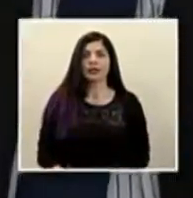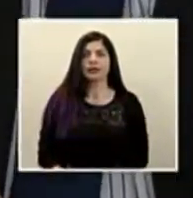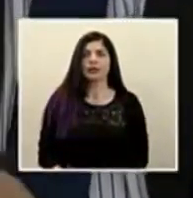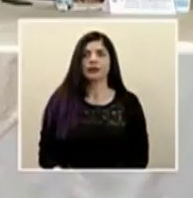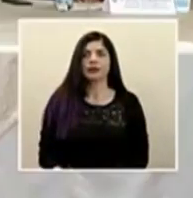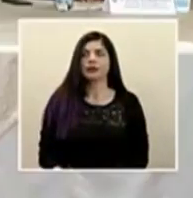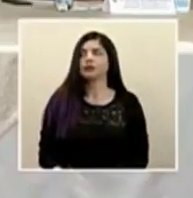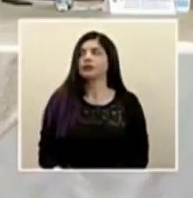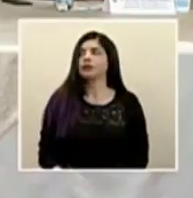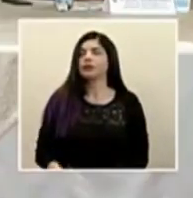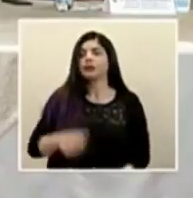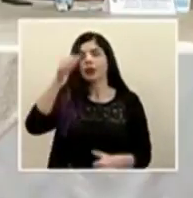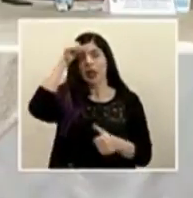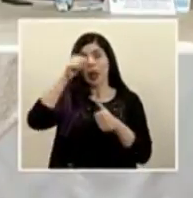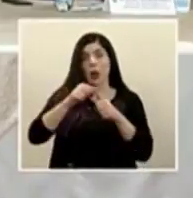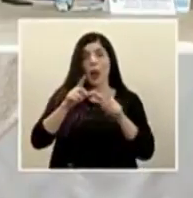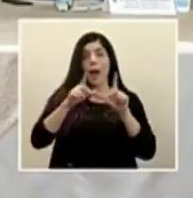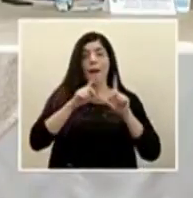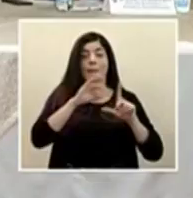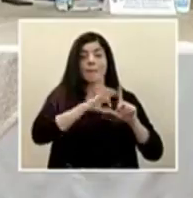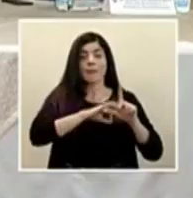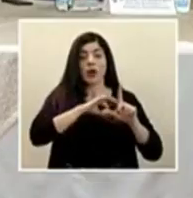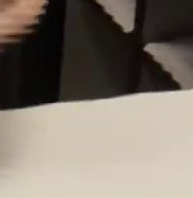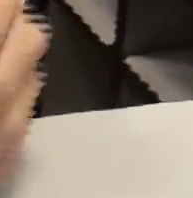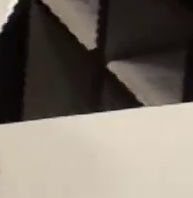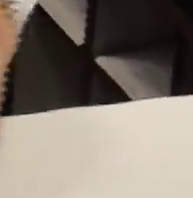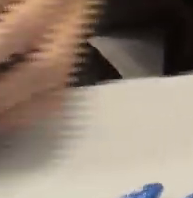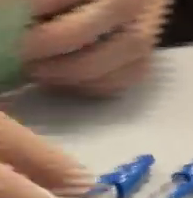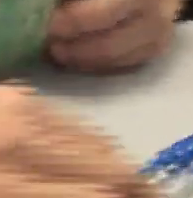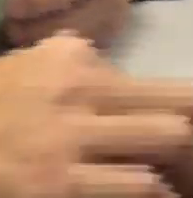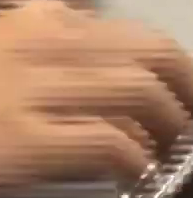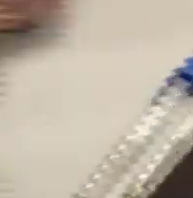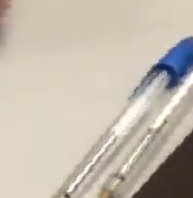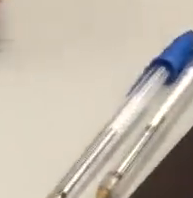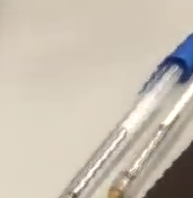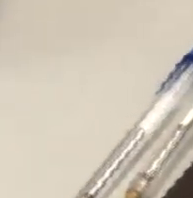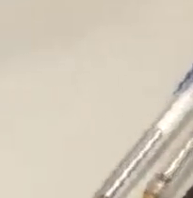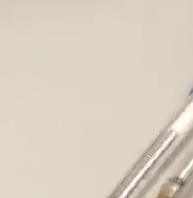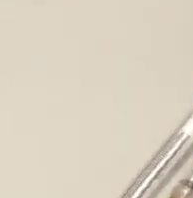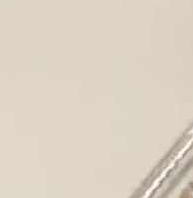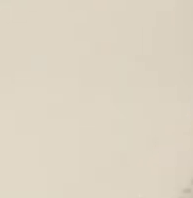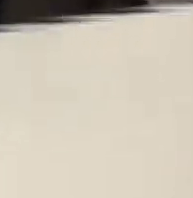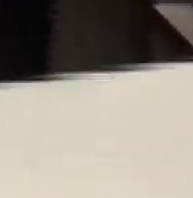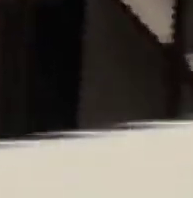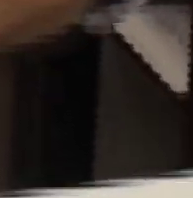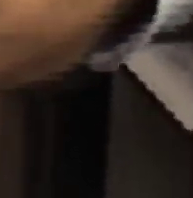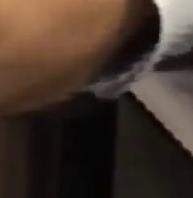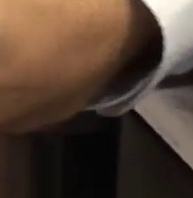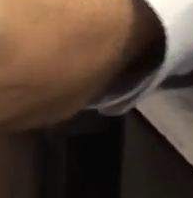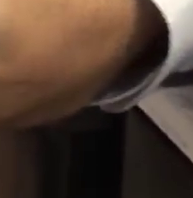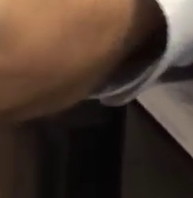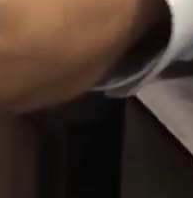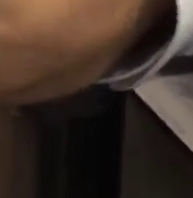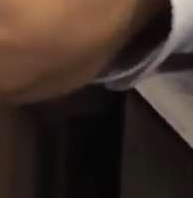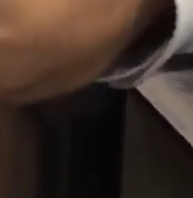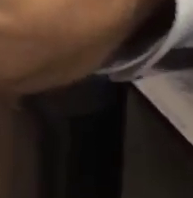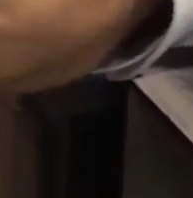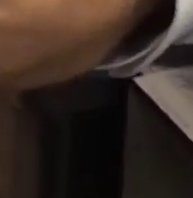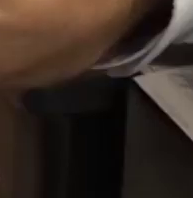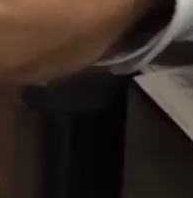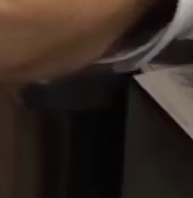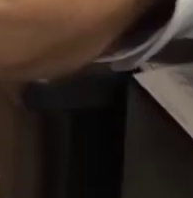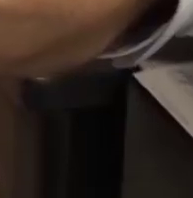bono Proteger, el cual fue anunciado el 9 de abril. El reglamento contenido en el decreto establece los lineamientos generales del